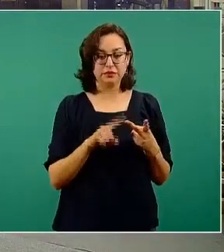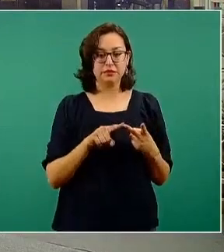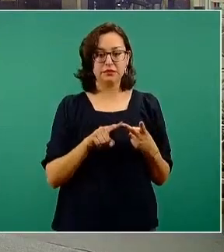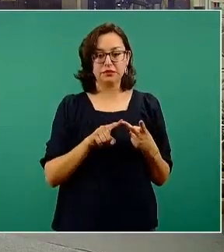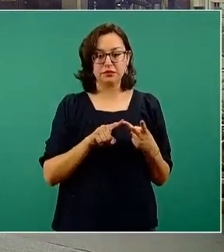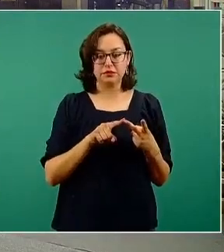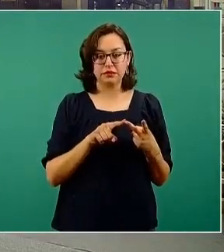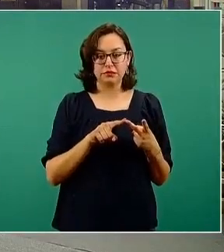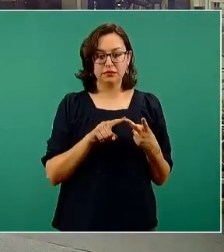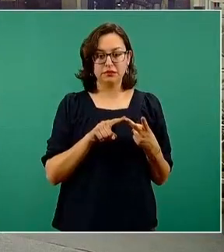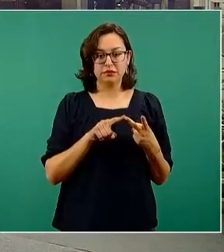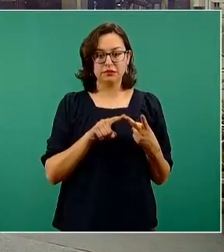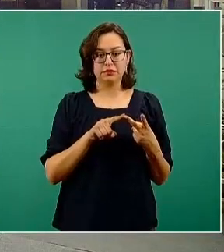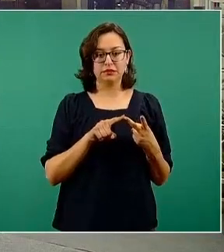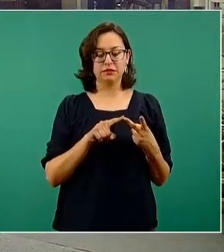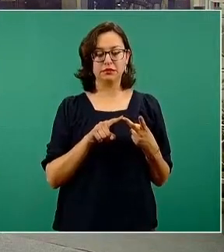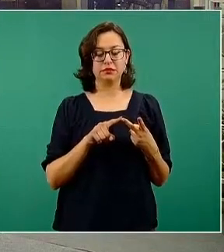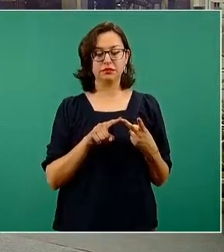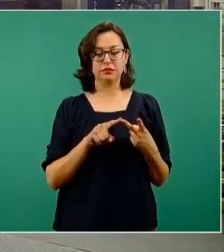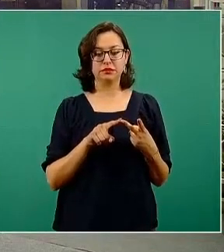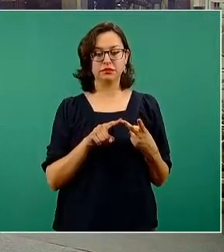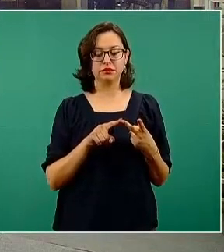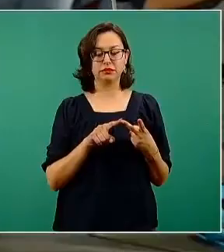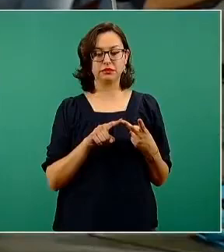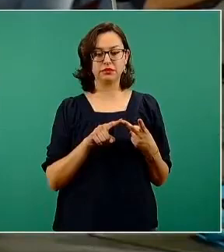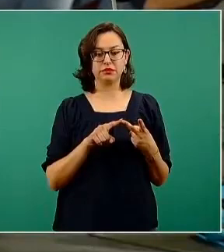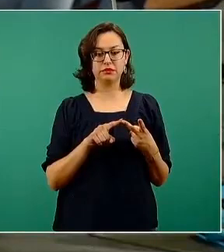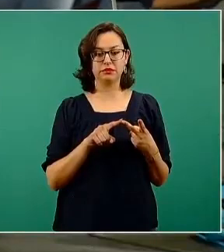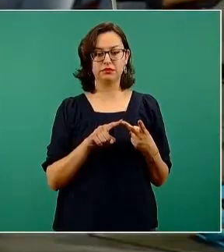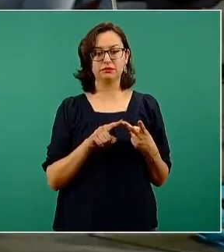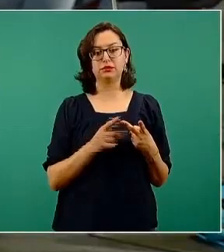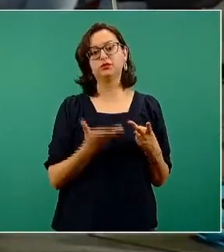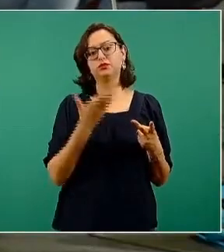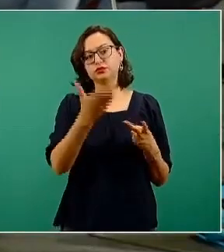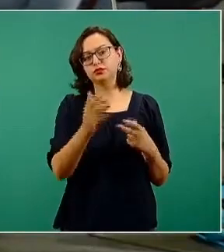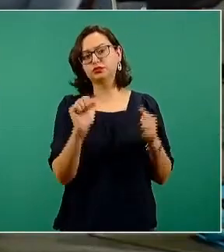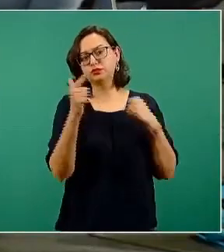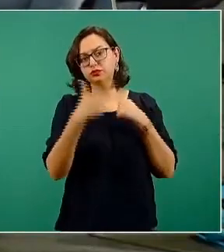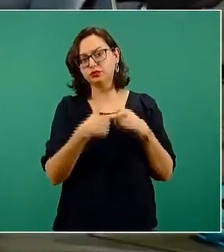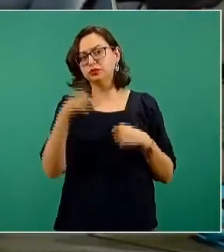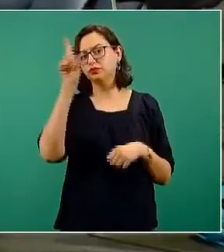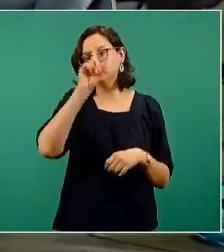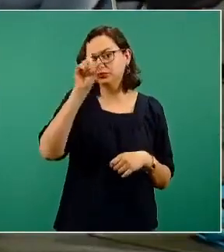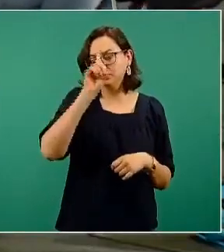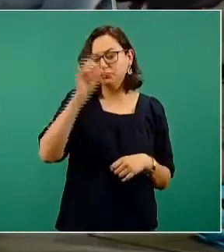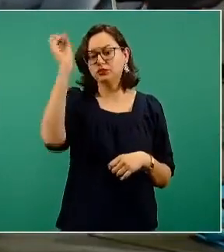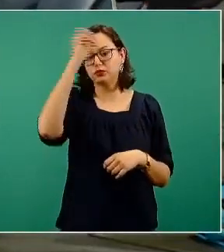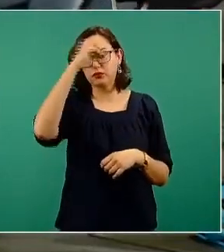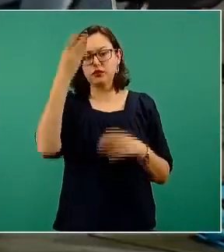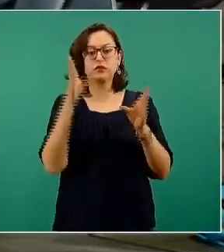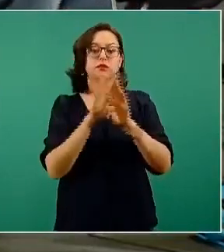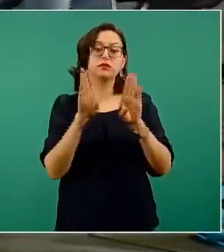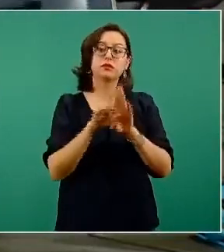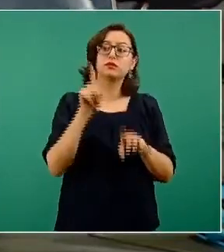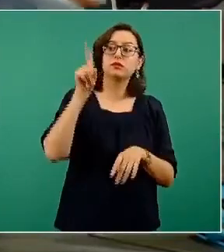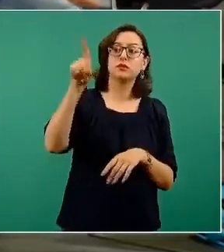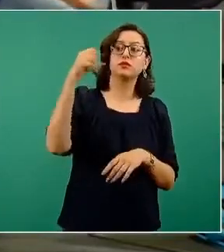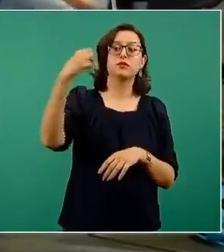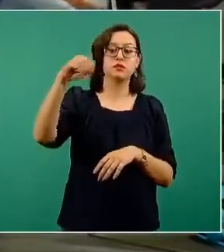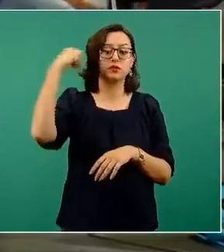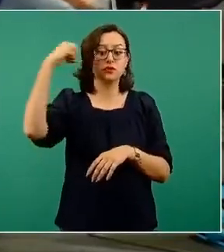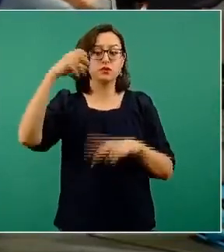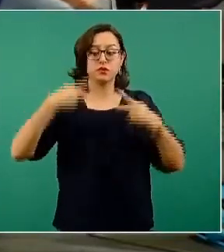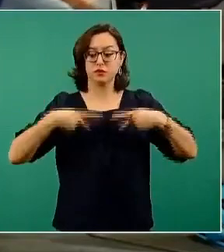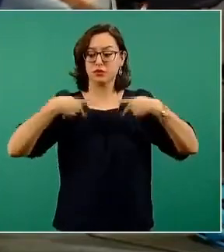su recomendación o su sugerencia. Nos han llegado comunicados que a partir de hoy en Oaxaca ya se inició la vacunación en